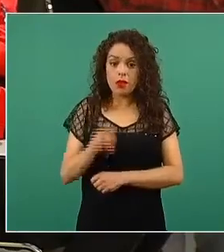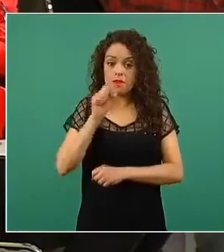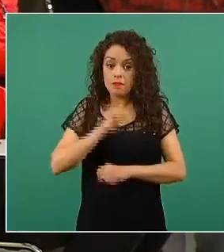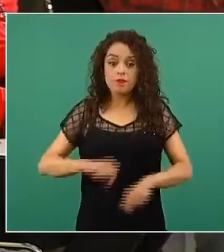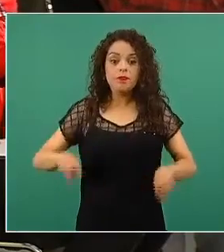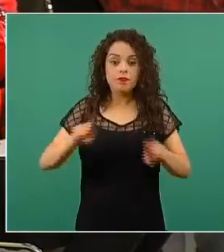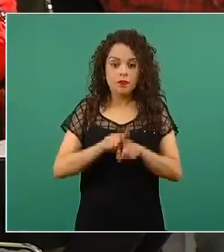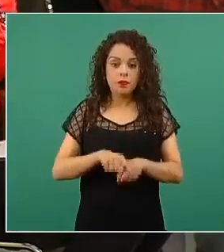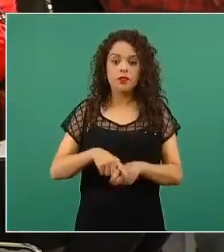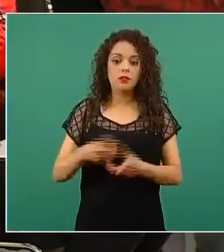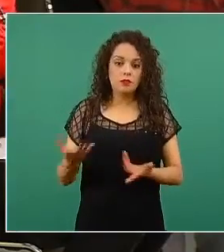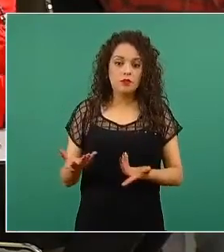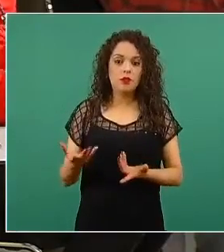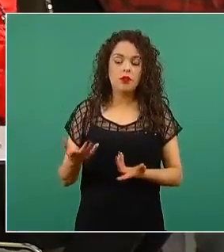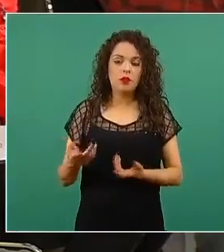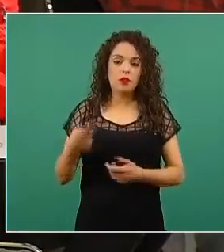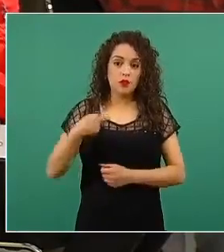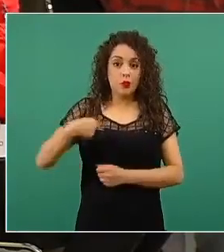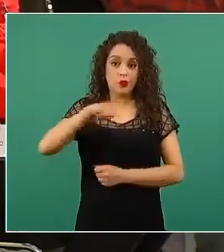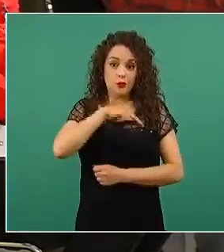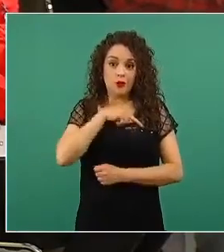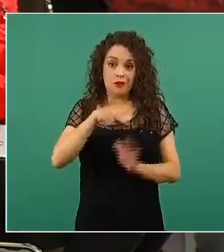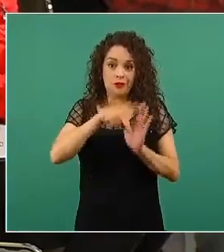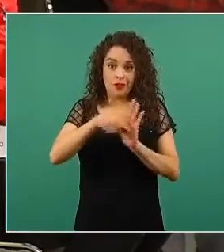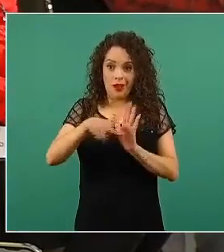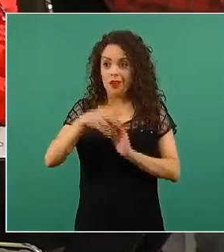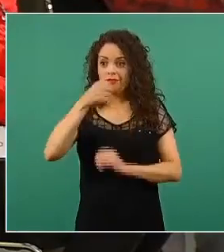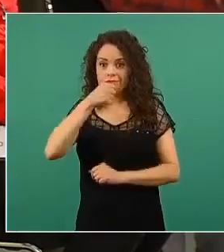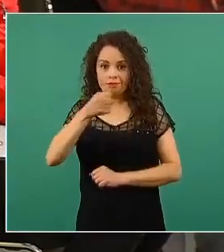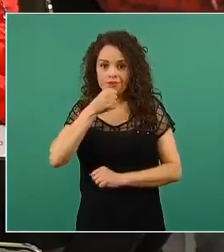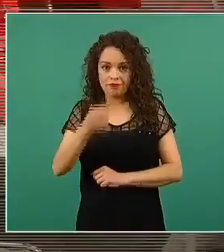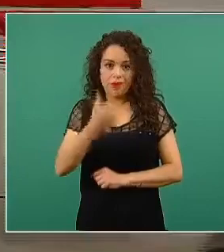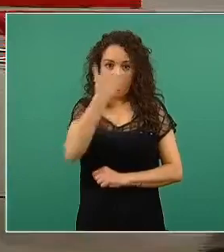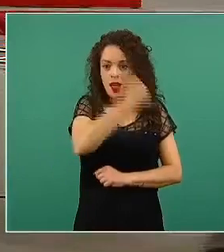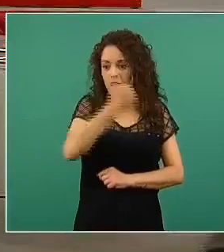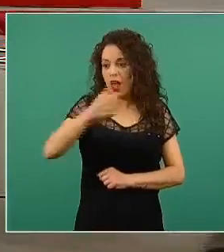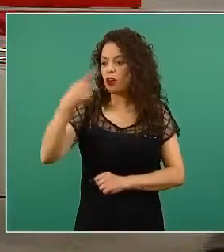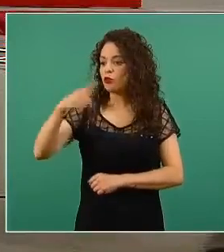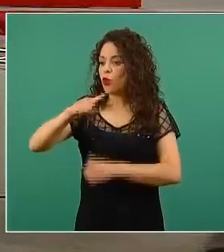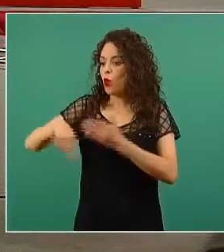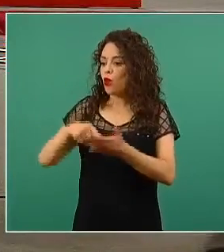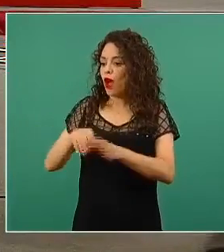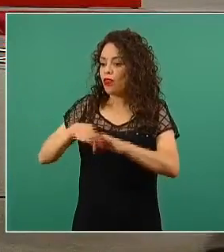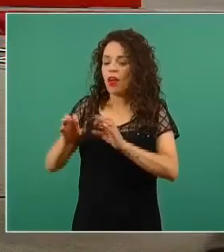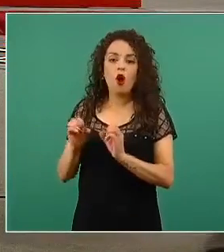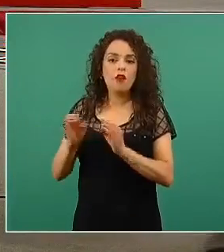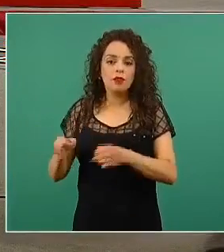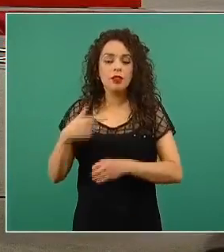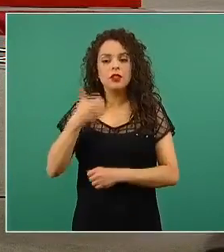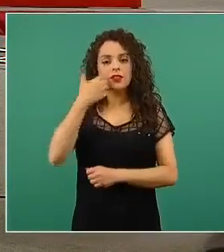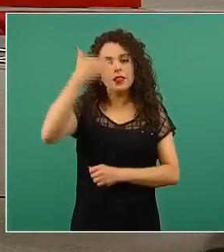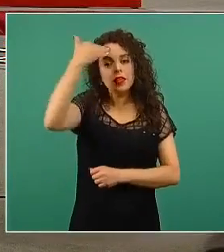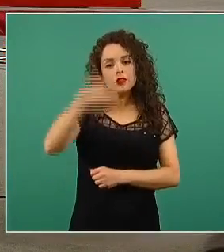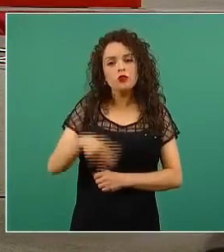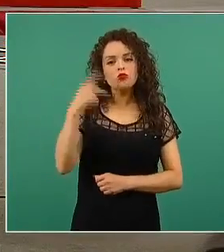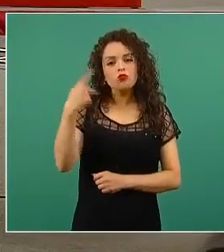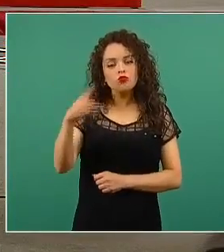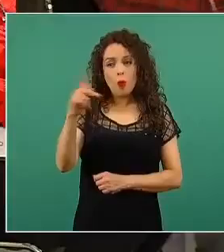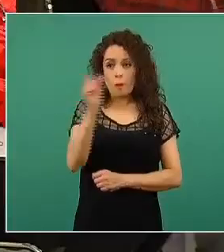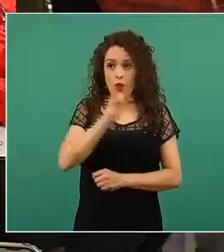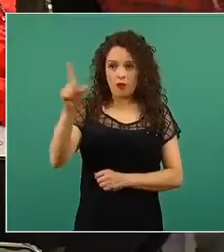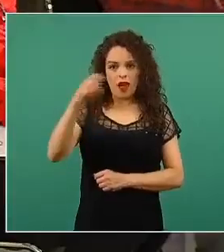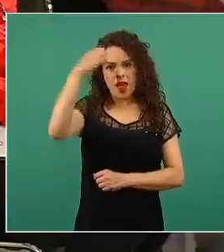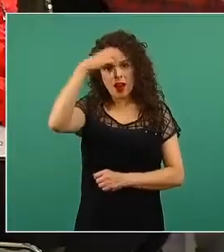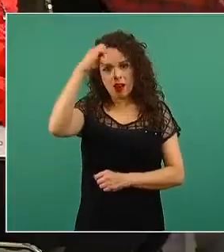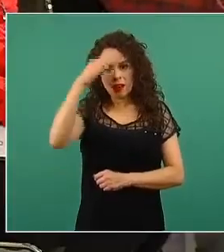comunicación que aquí representamos y ustedes desde sus trincheras. Yo quisiera saber cuál es la experiencia como profesionales